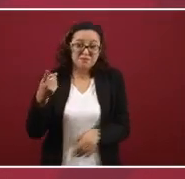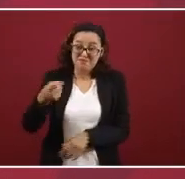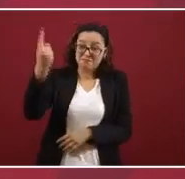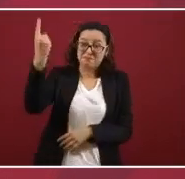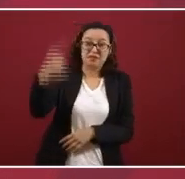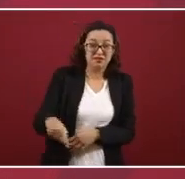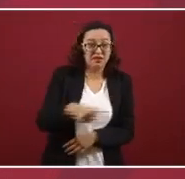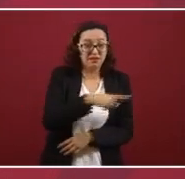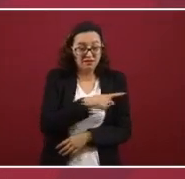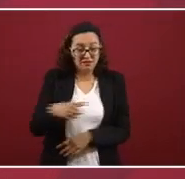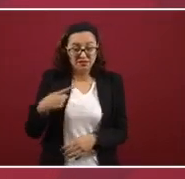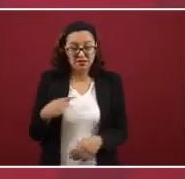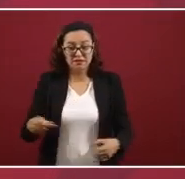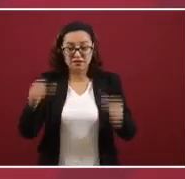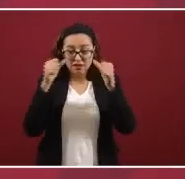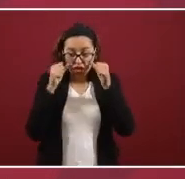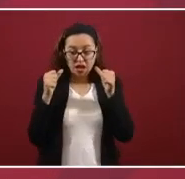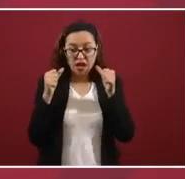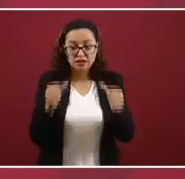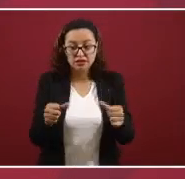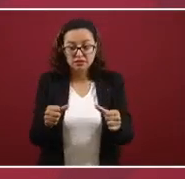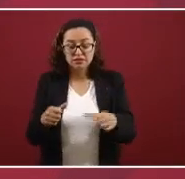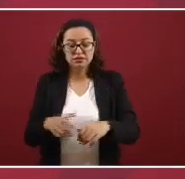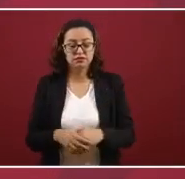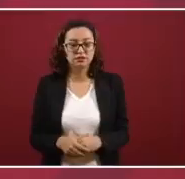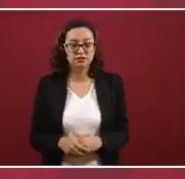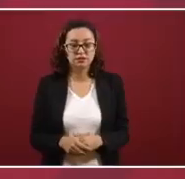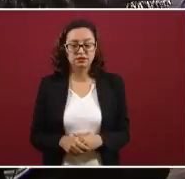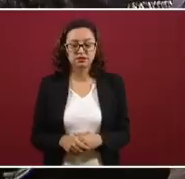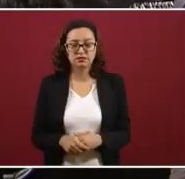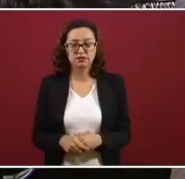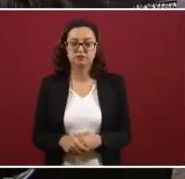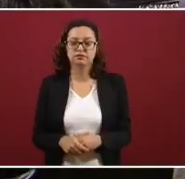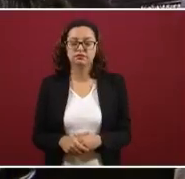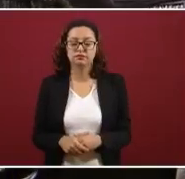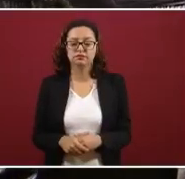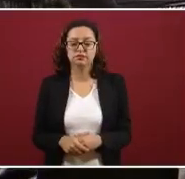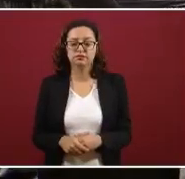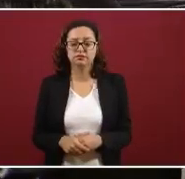y que demuestren